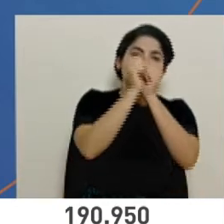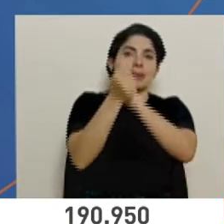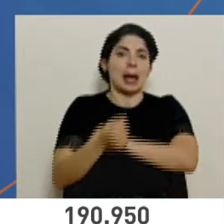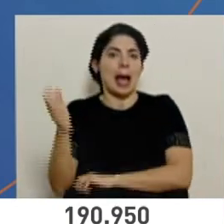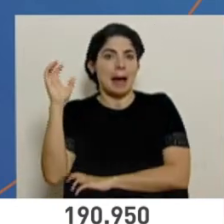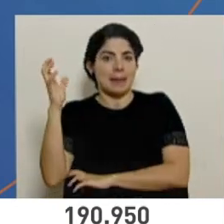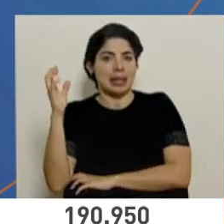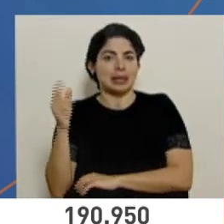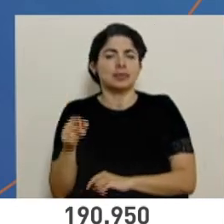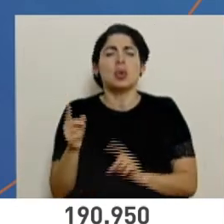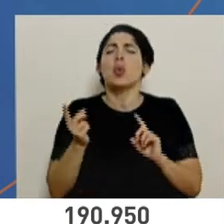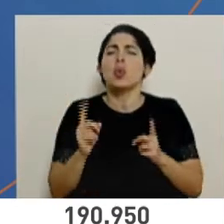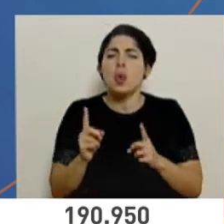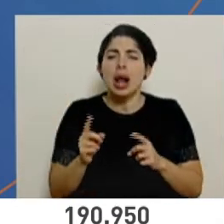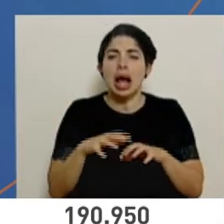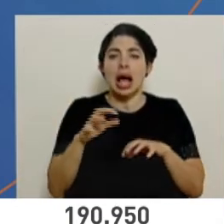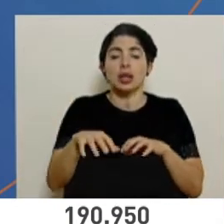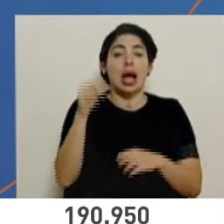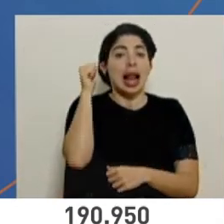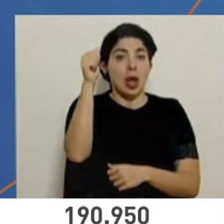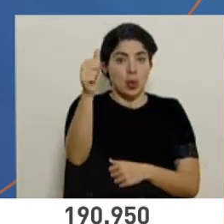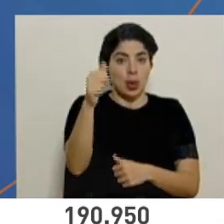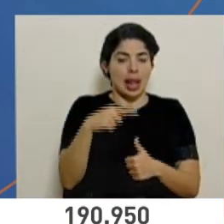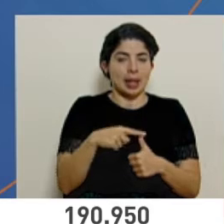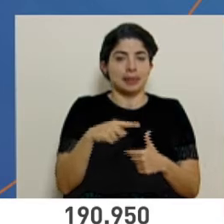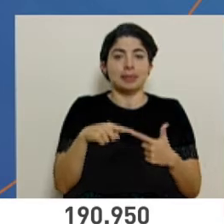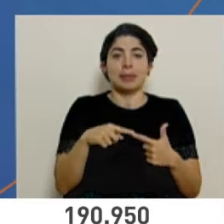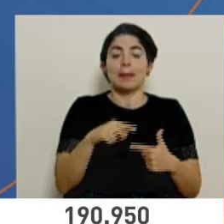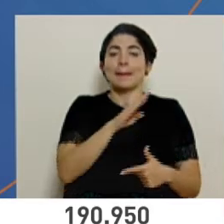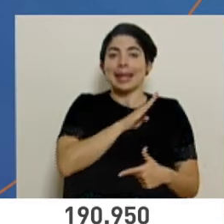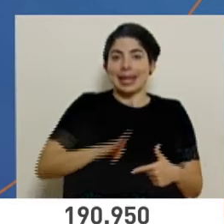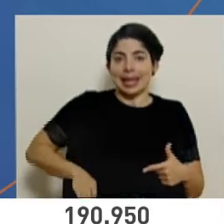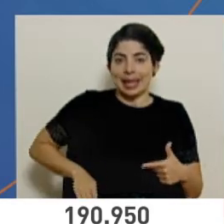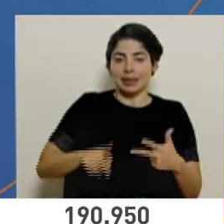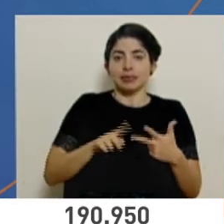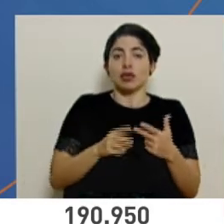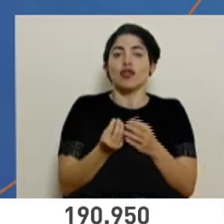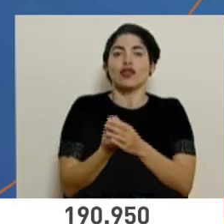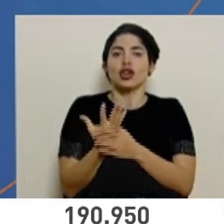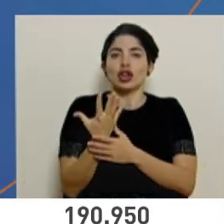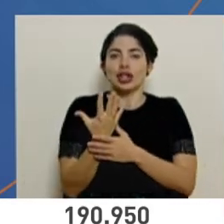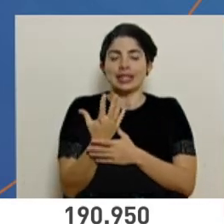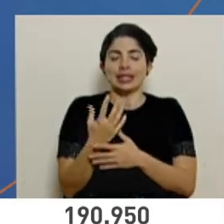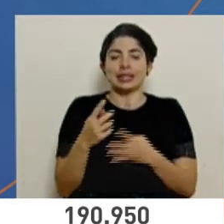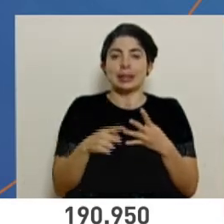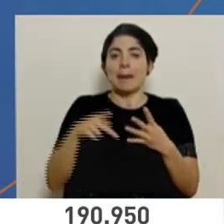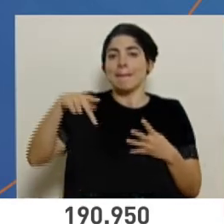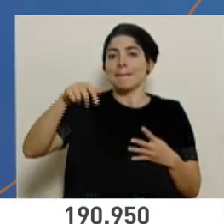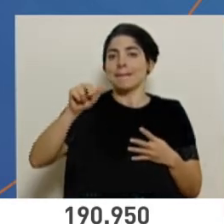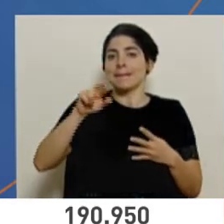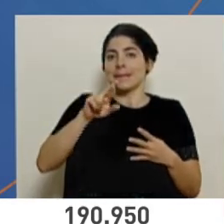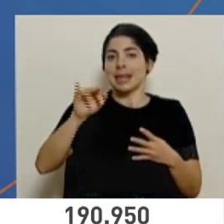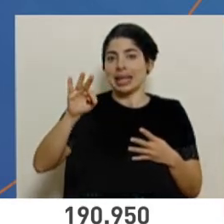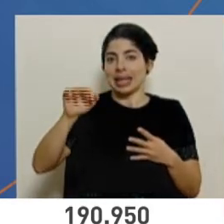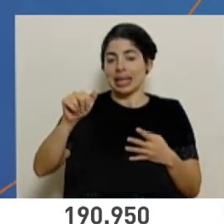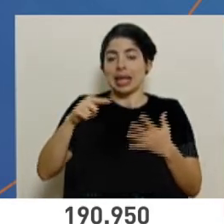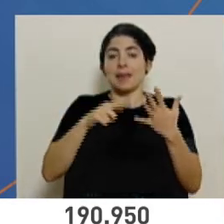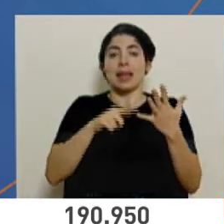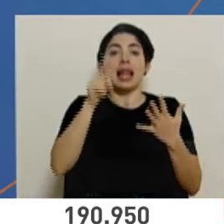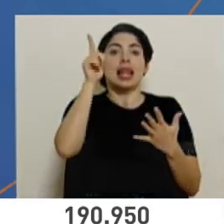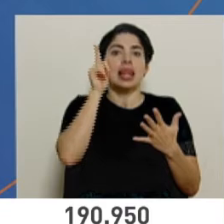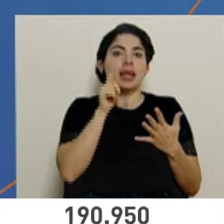amarilla. En este caso son los cantones de Alajuela, Belén, Flores, Parrita y Limón,